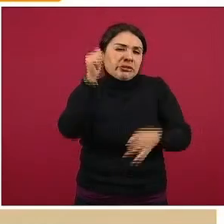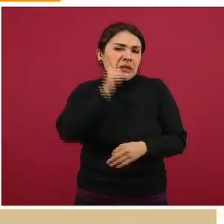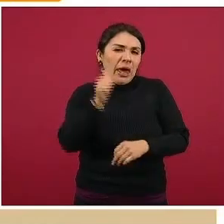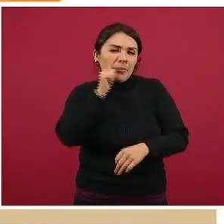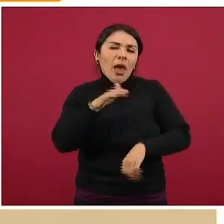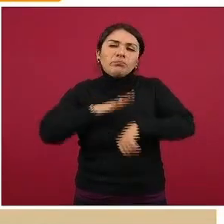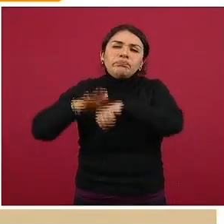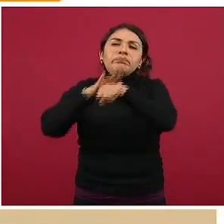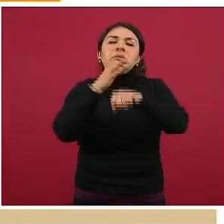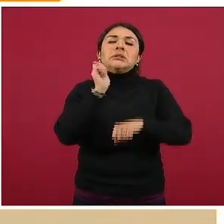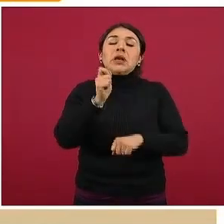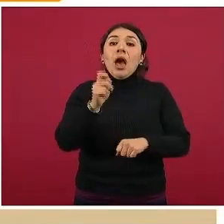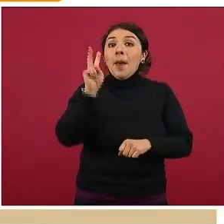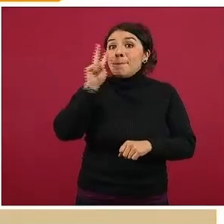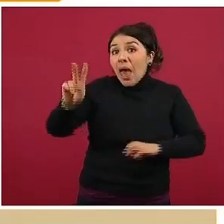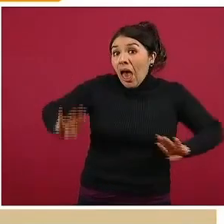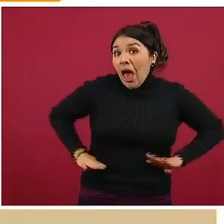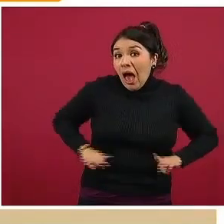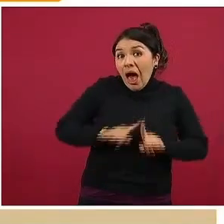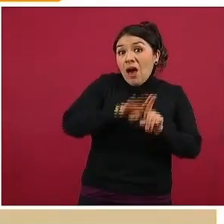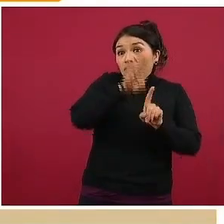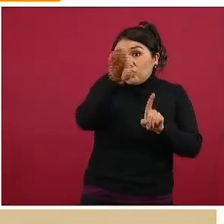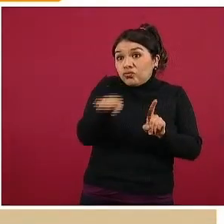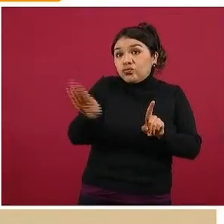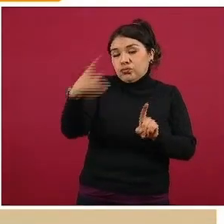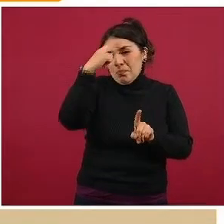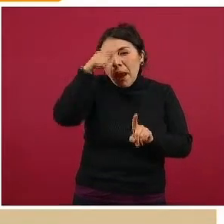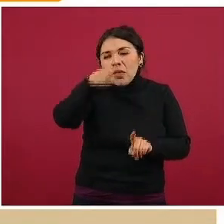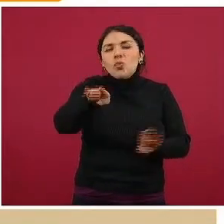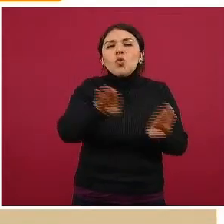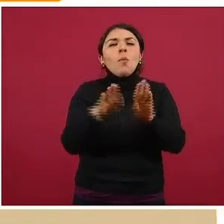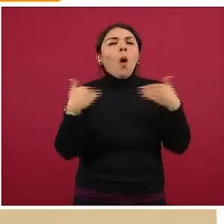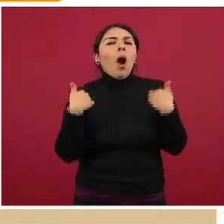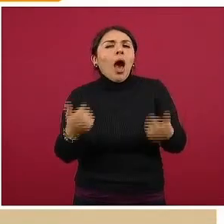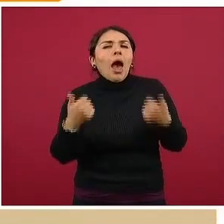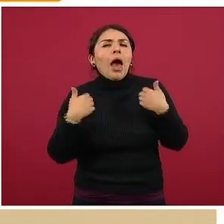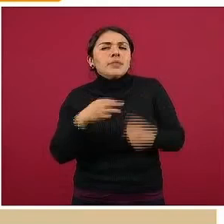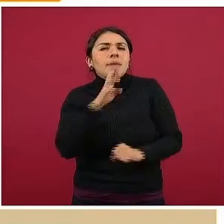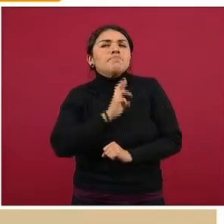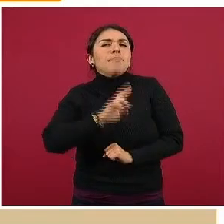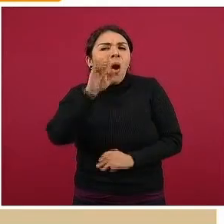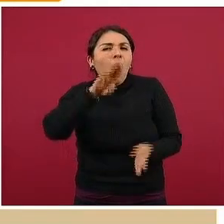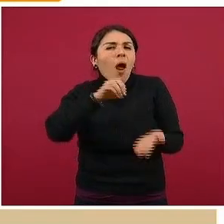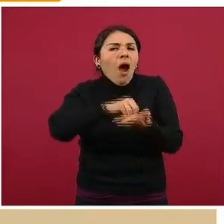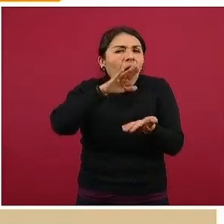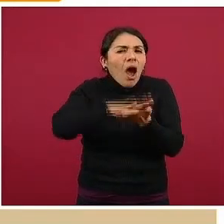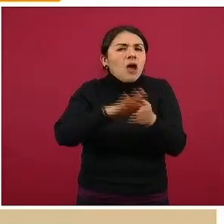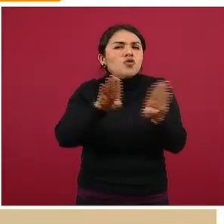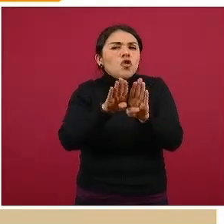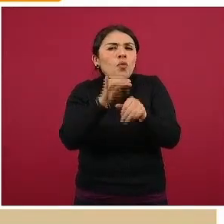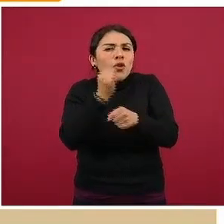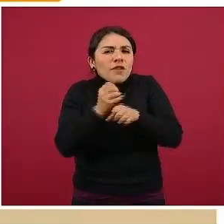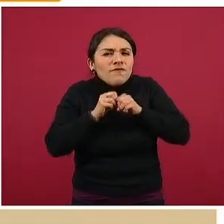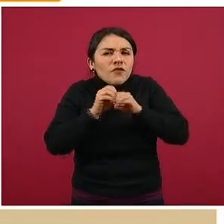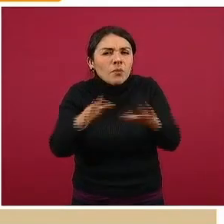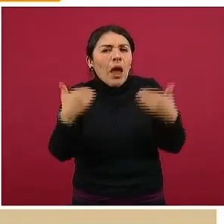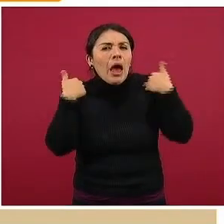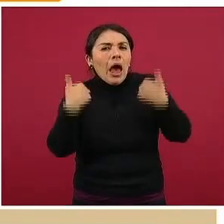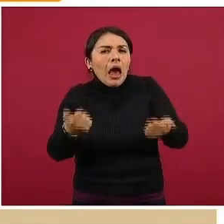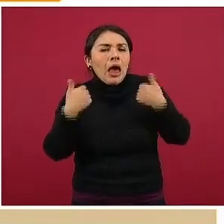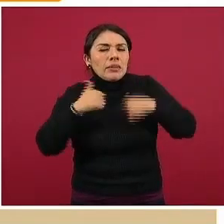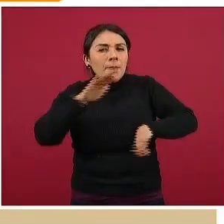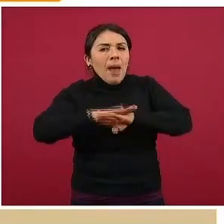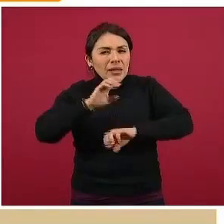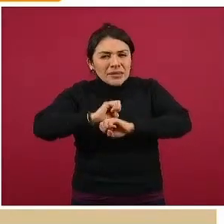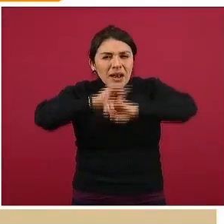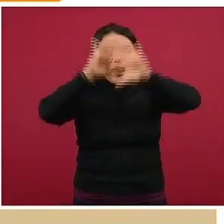día con día en las gráficas para lograr una estabilidad de los datos y poder tener un reflejo